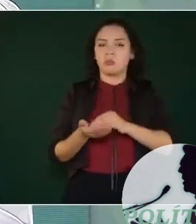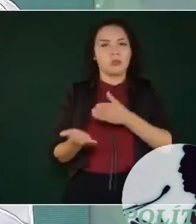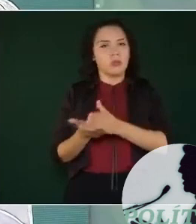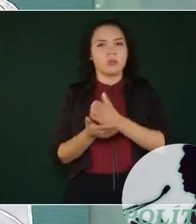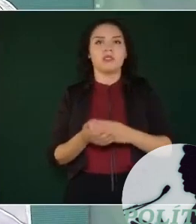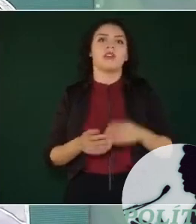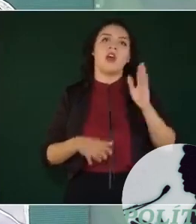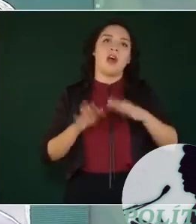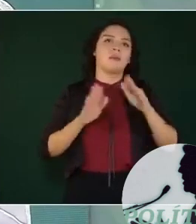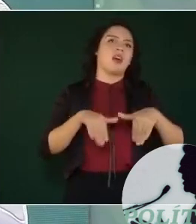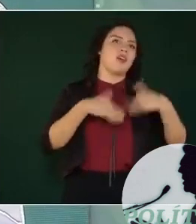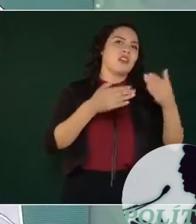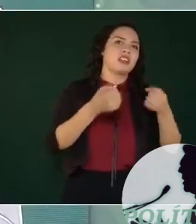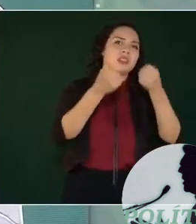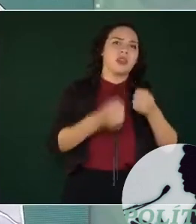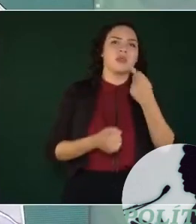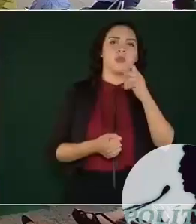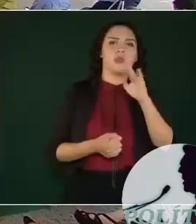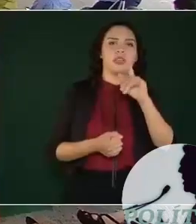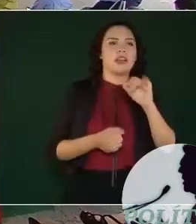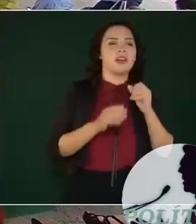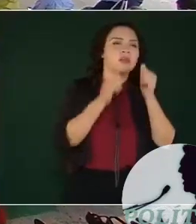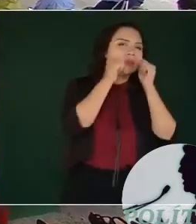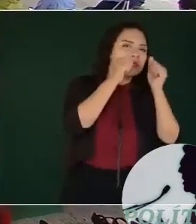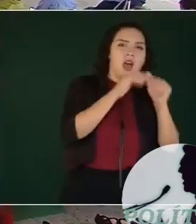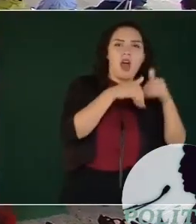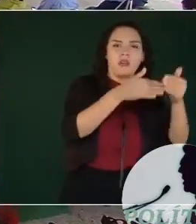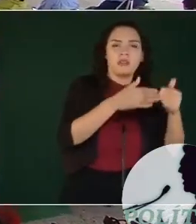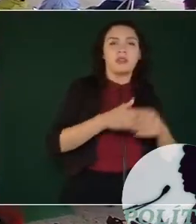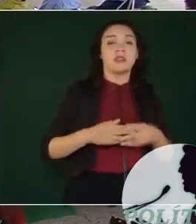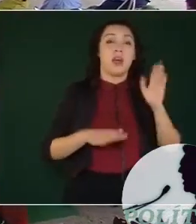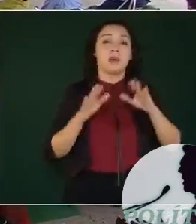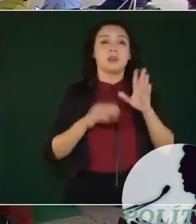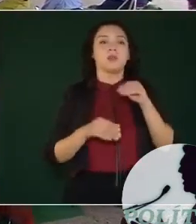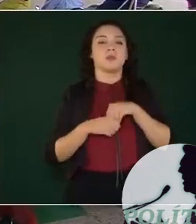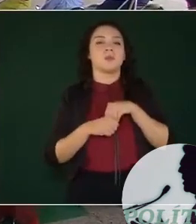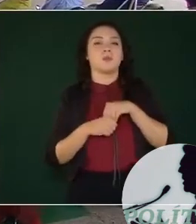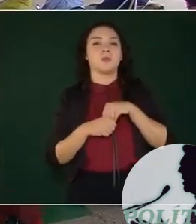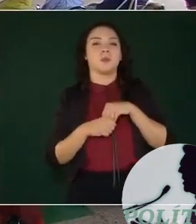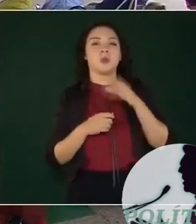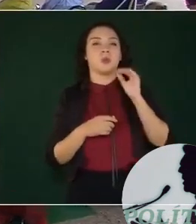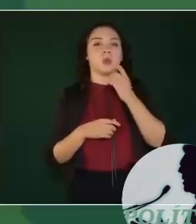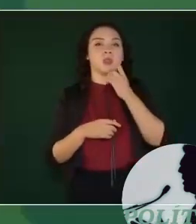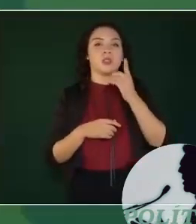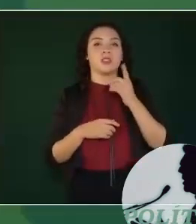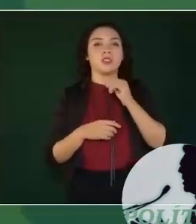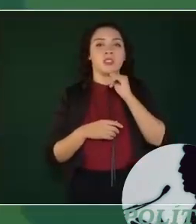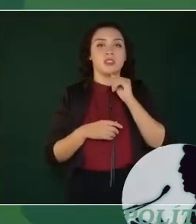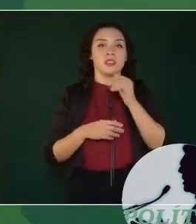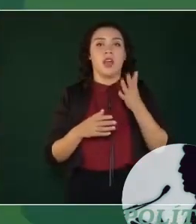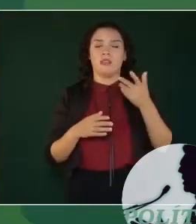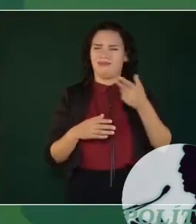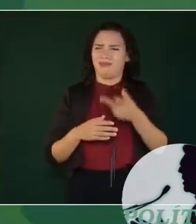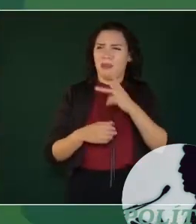Participaban en operativos de seguridad pública. Entonces, no decían nada, el país no estaba